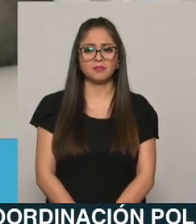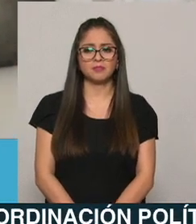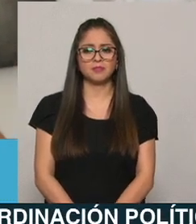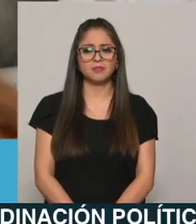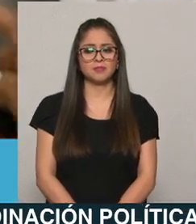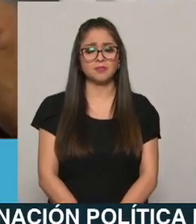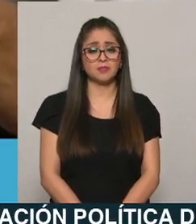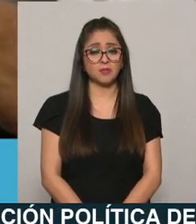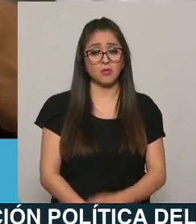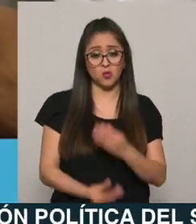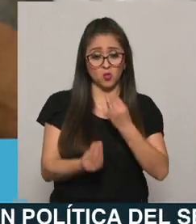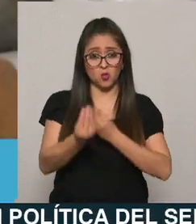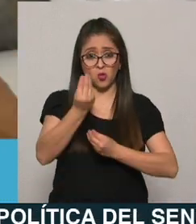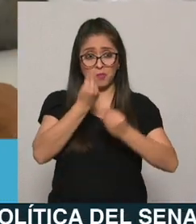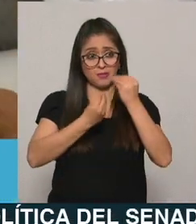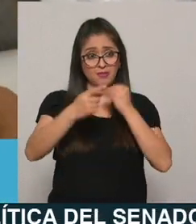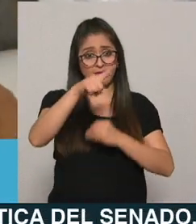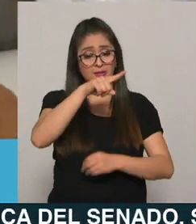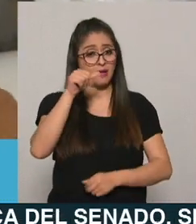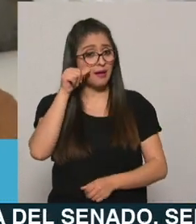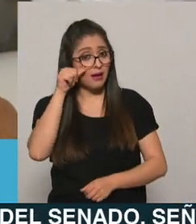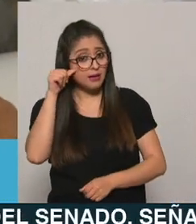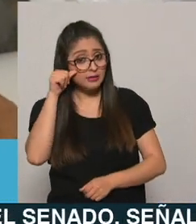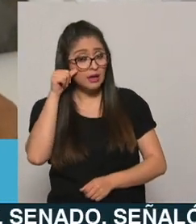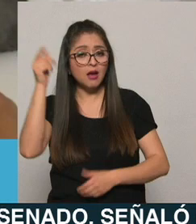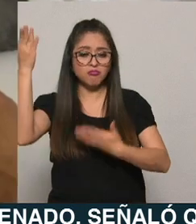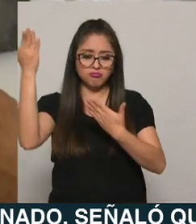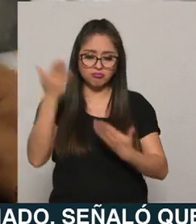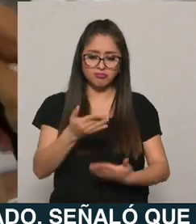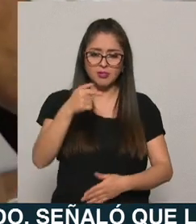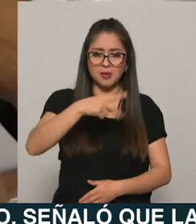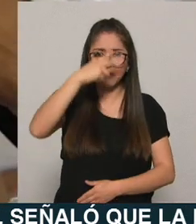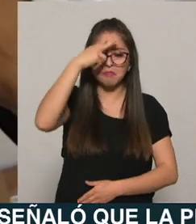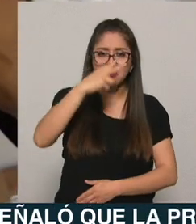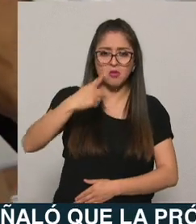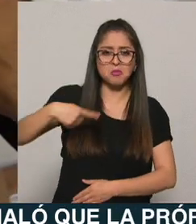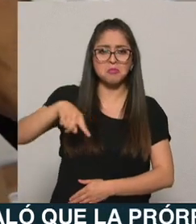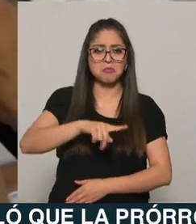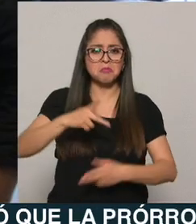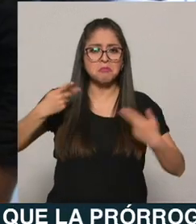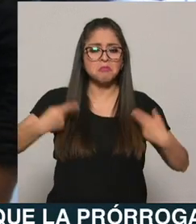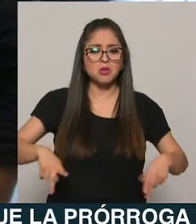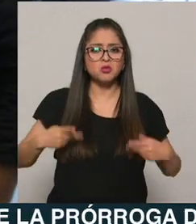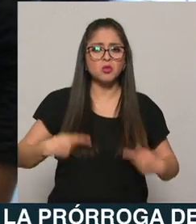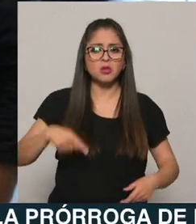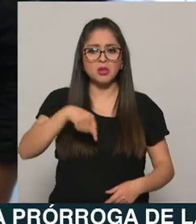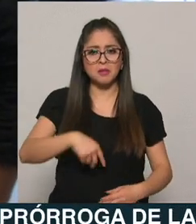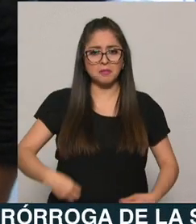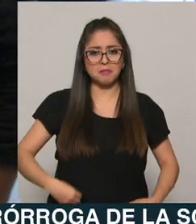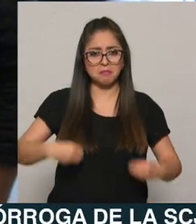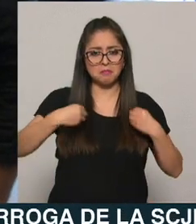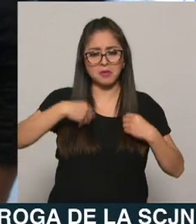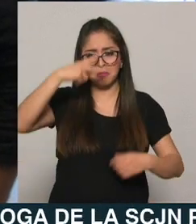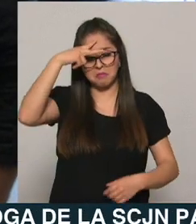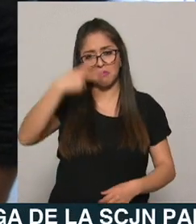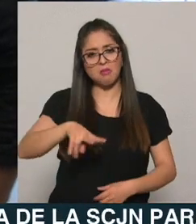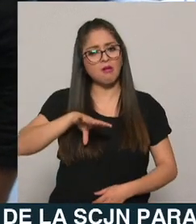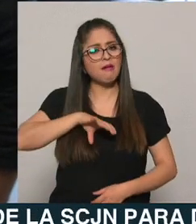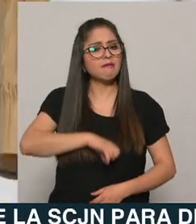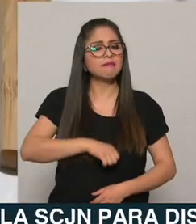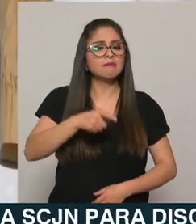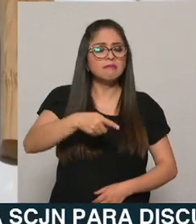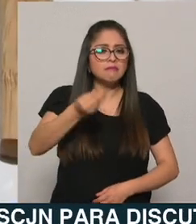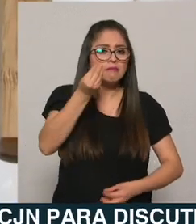La comida oriental llegó a México para quedarse en el gusto de los paladares nacionales. Esto también ha representado una